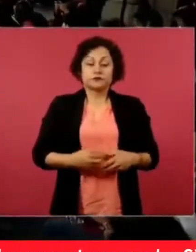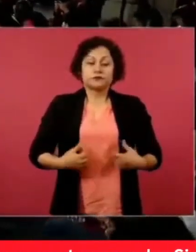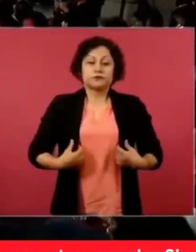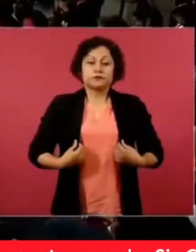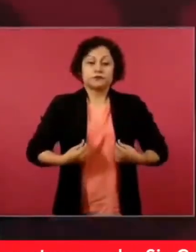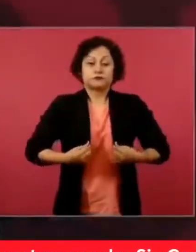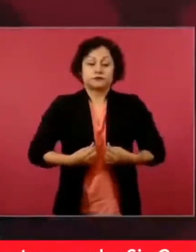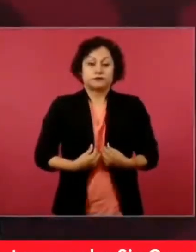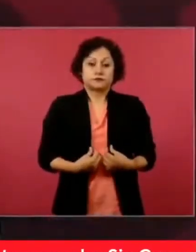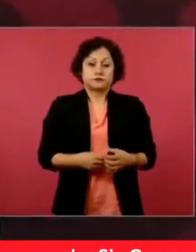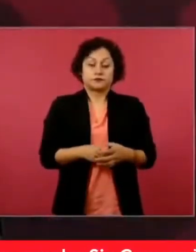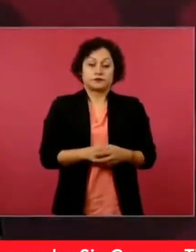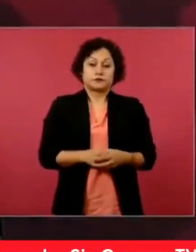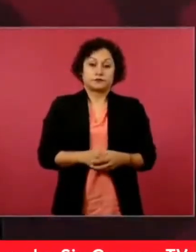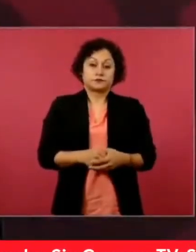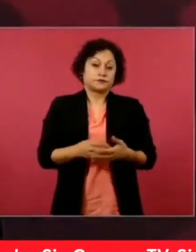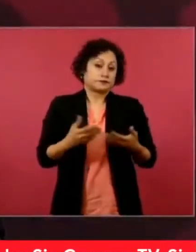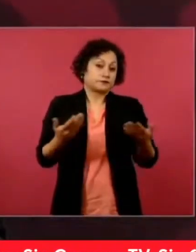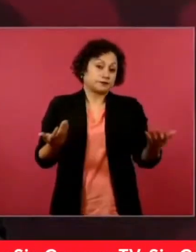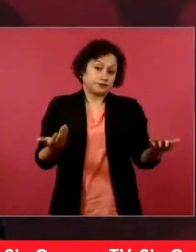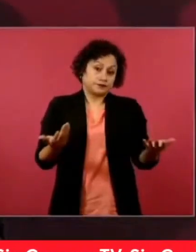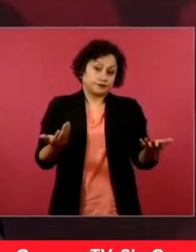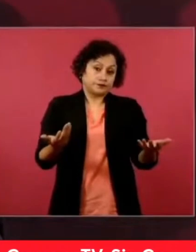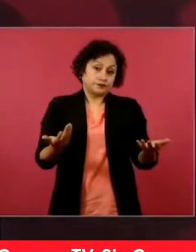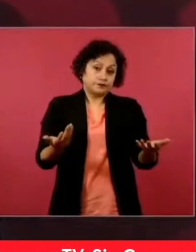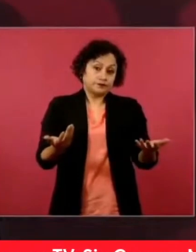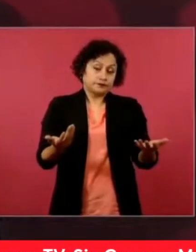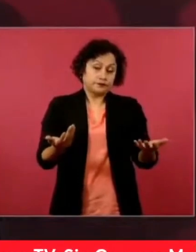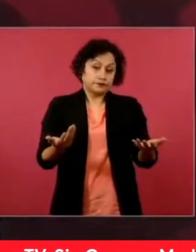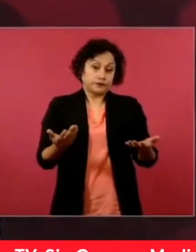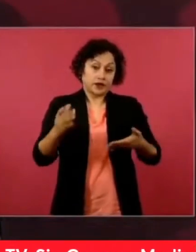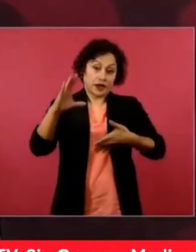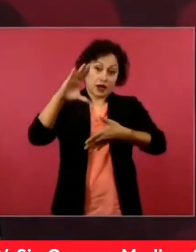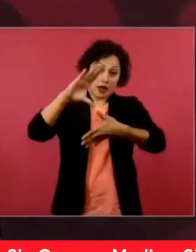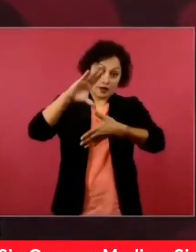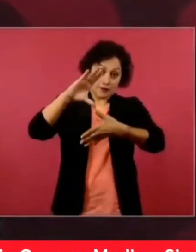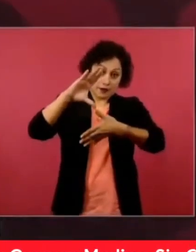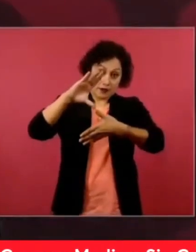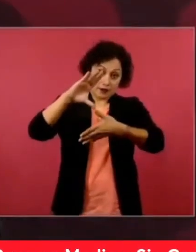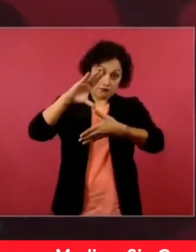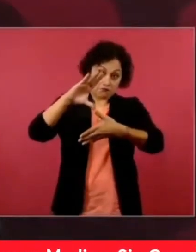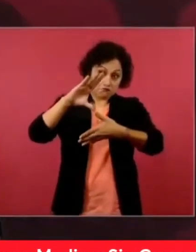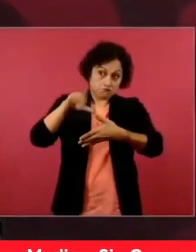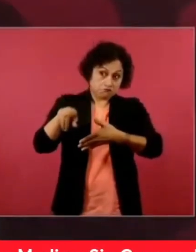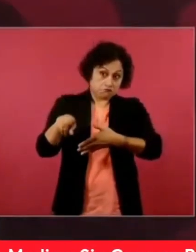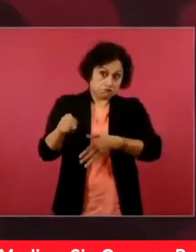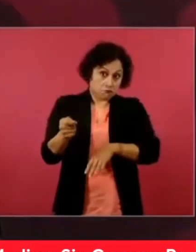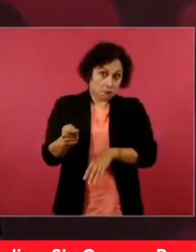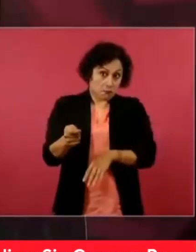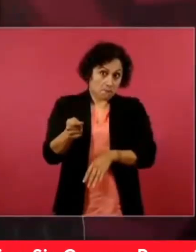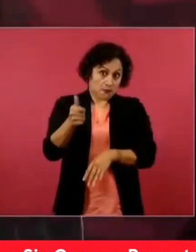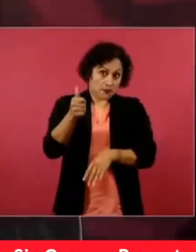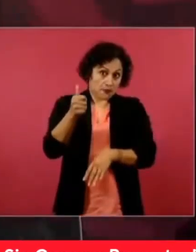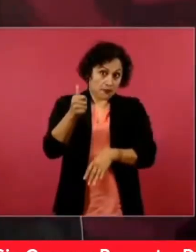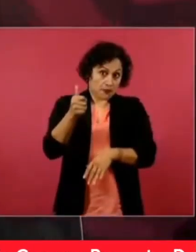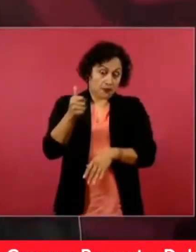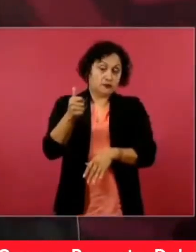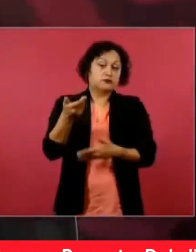en América es también único de este proceso.